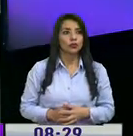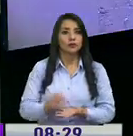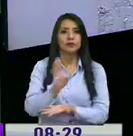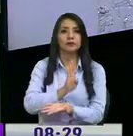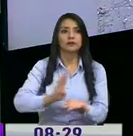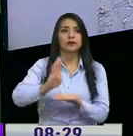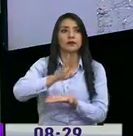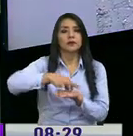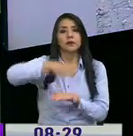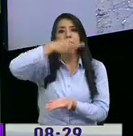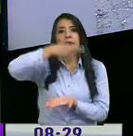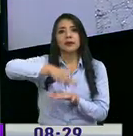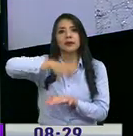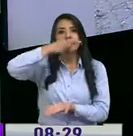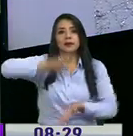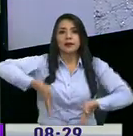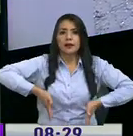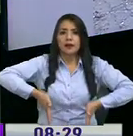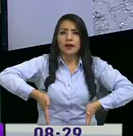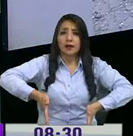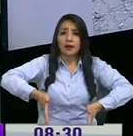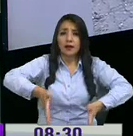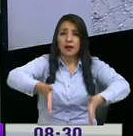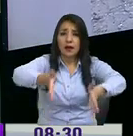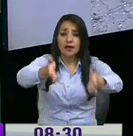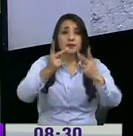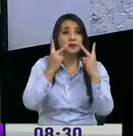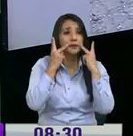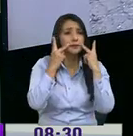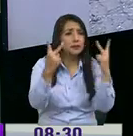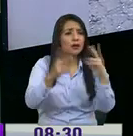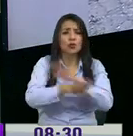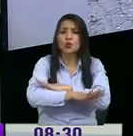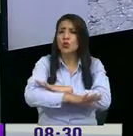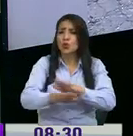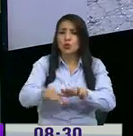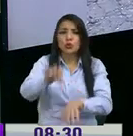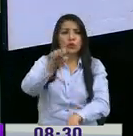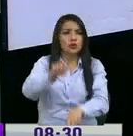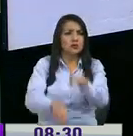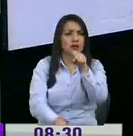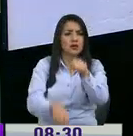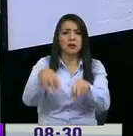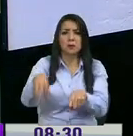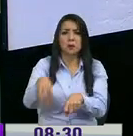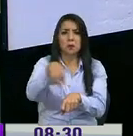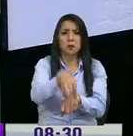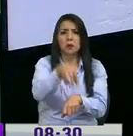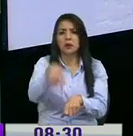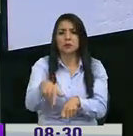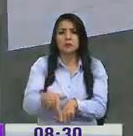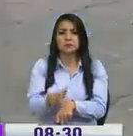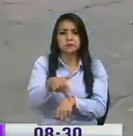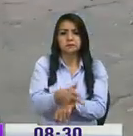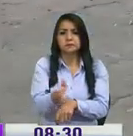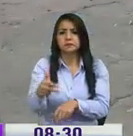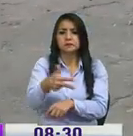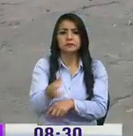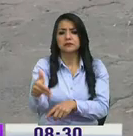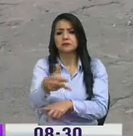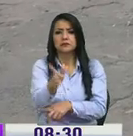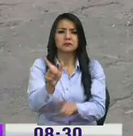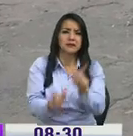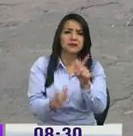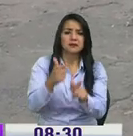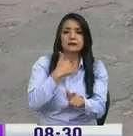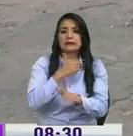Magdalena. Esta calle estaba, pero ustedes ven ahí en imágenes, realmente en mal estado, no podían transitar por ahí los vecinos,